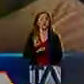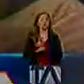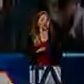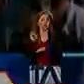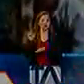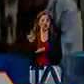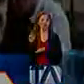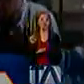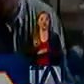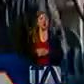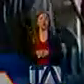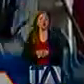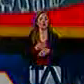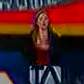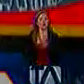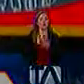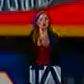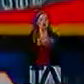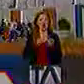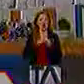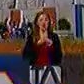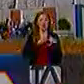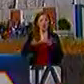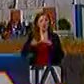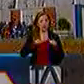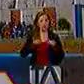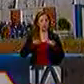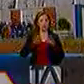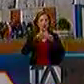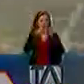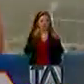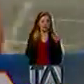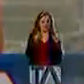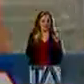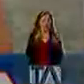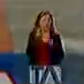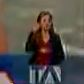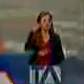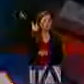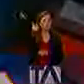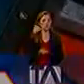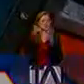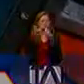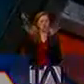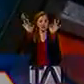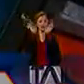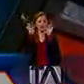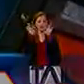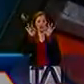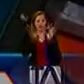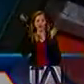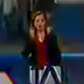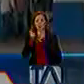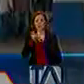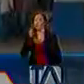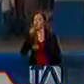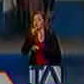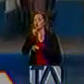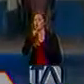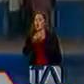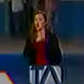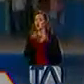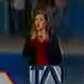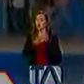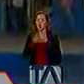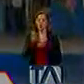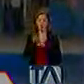para concesionar la administración de empresas públicas del sector eléctrico y el sector telefónico a un plazo de 20 años. Los trabajadores